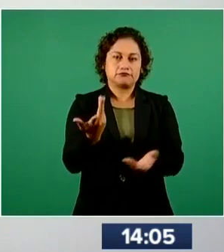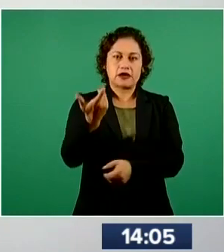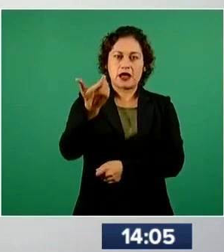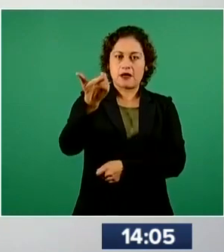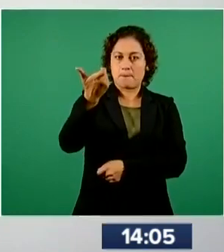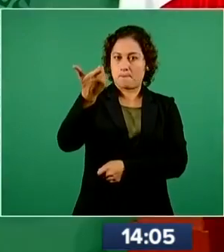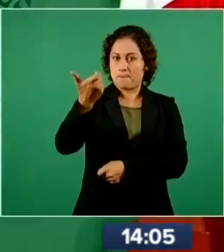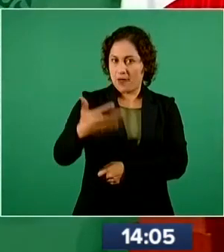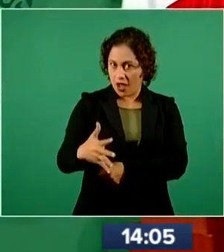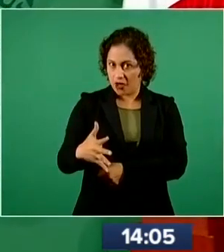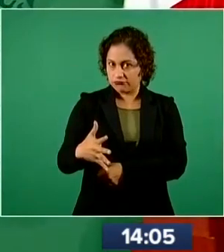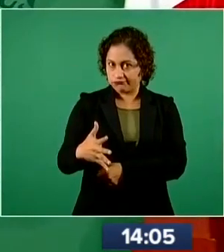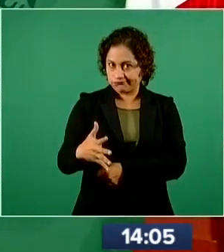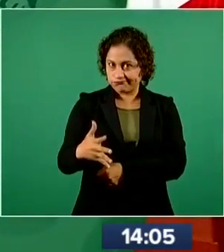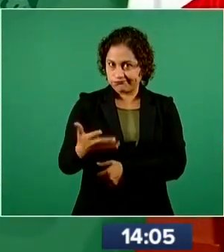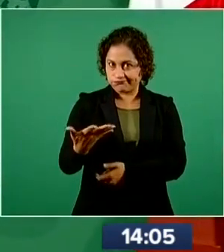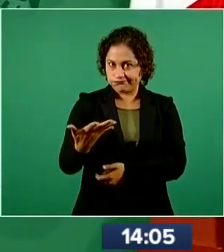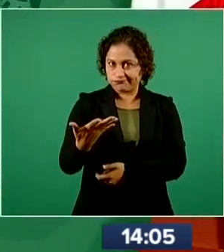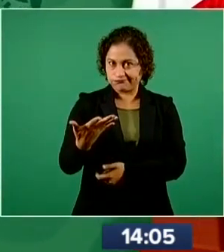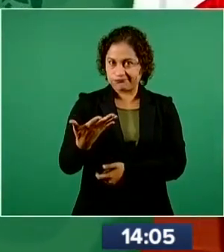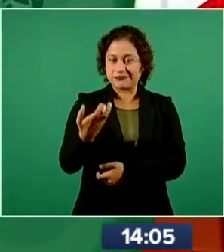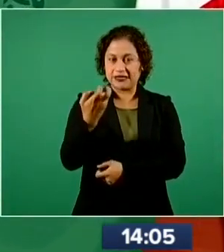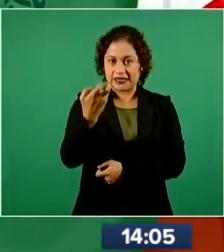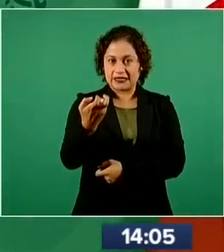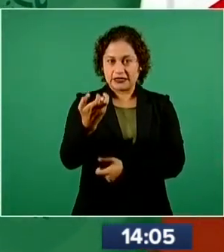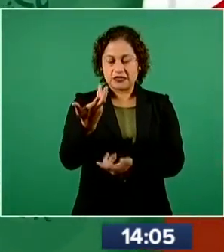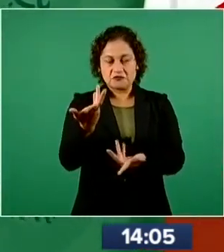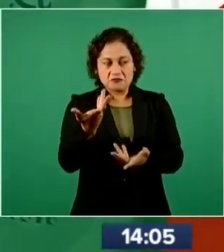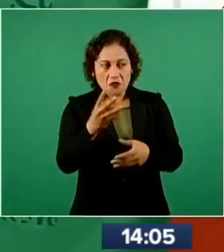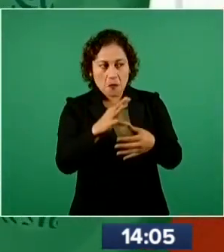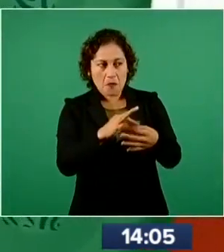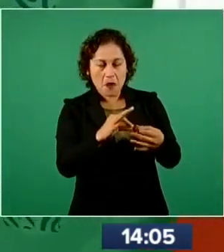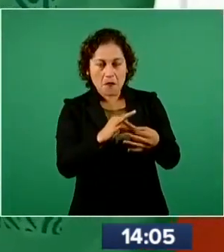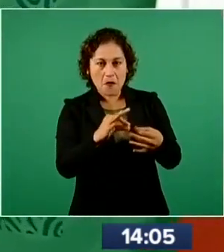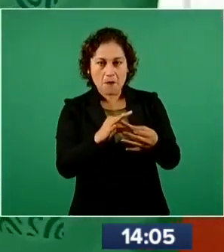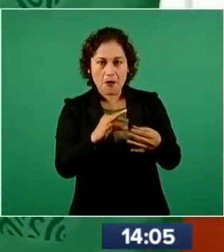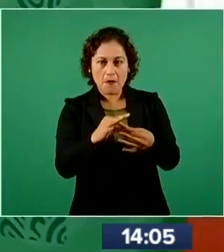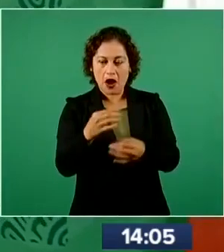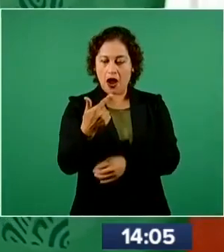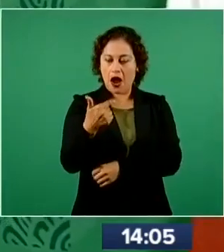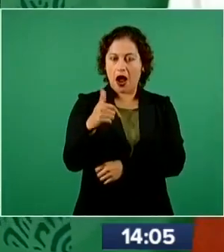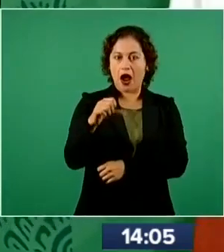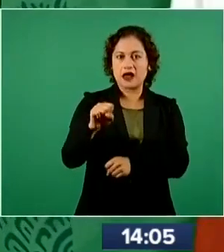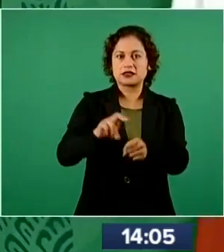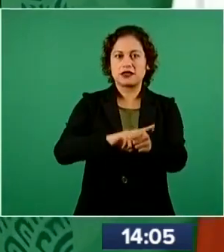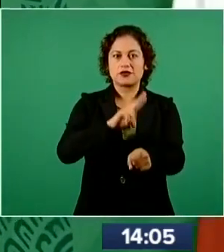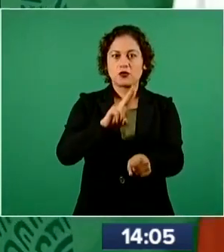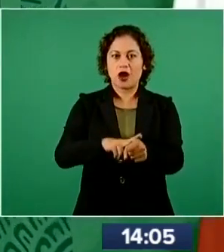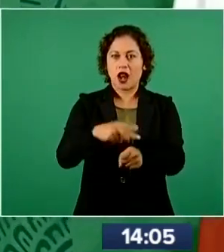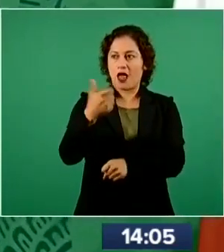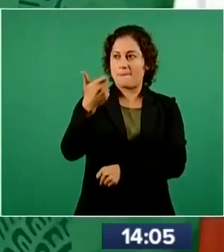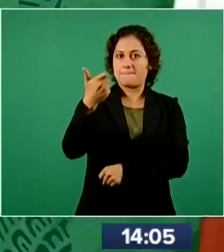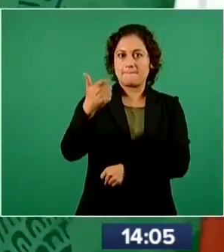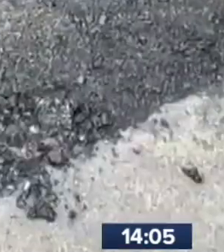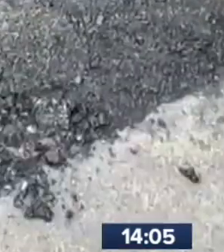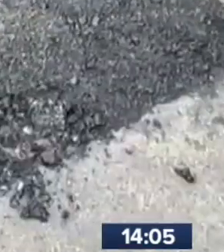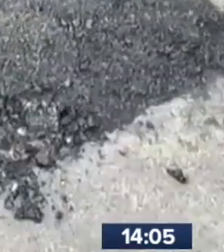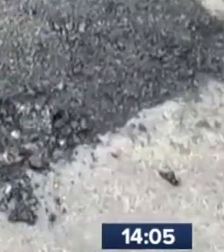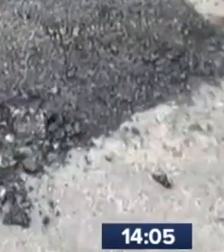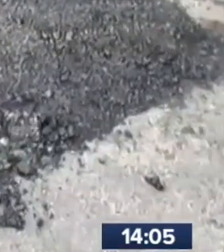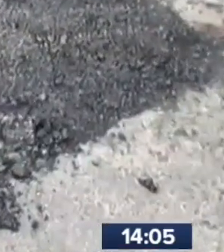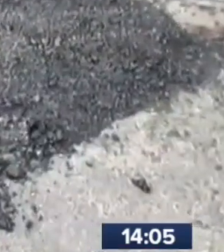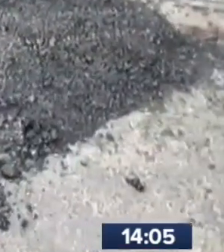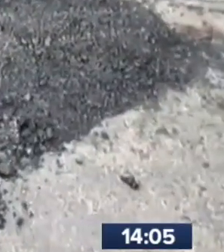el presupuesto de 2022 en coordinación con los gobiernos estatales y municipales agregó que actualmente la gente se opone al proyecto